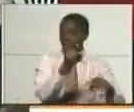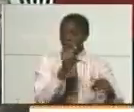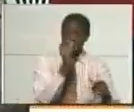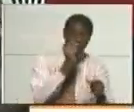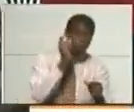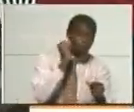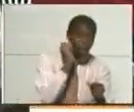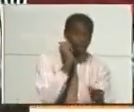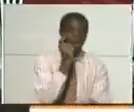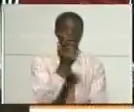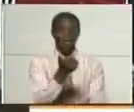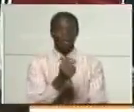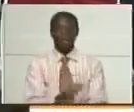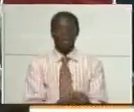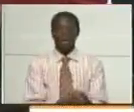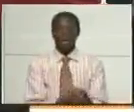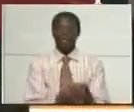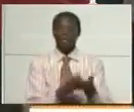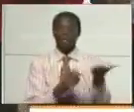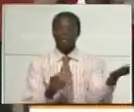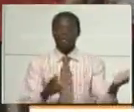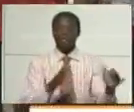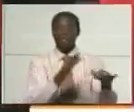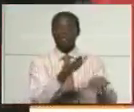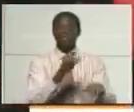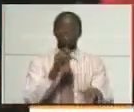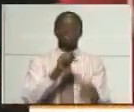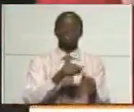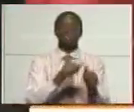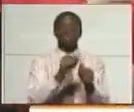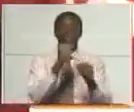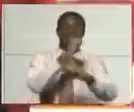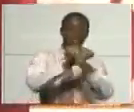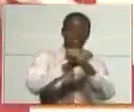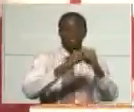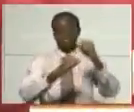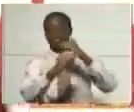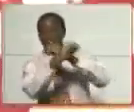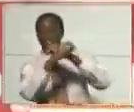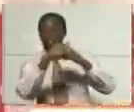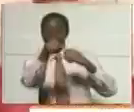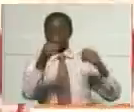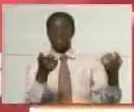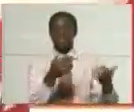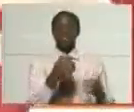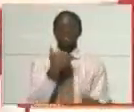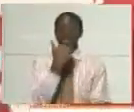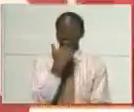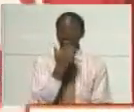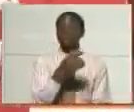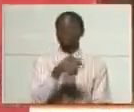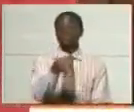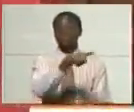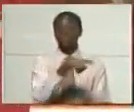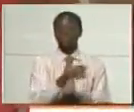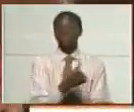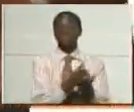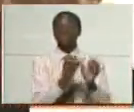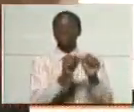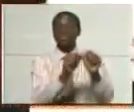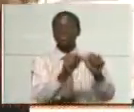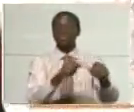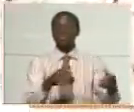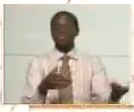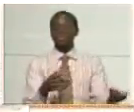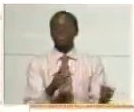camarados, prepárense, porque yo quiero que se inscriba el mayor número